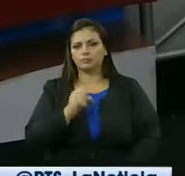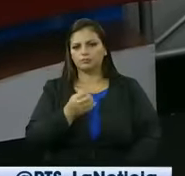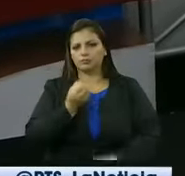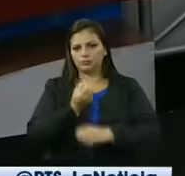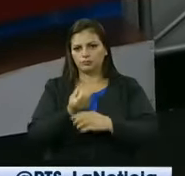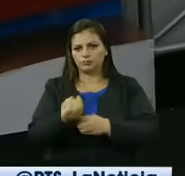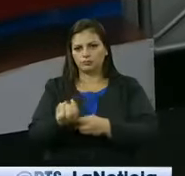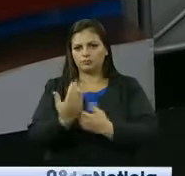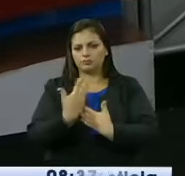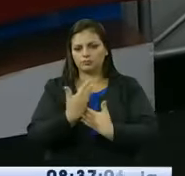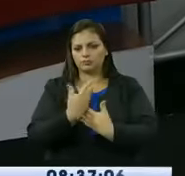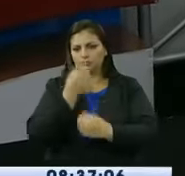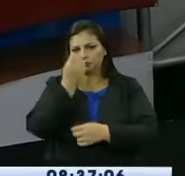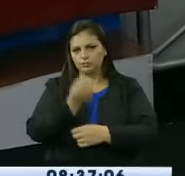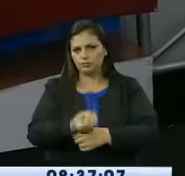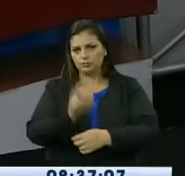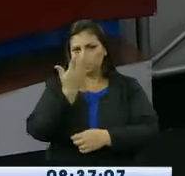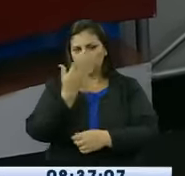César. Buen día.